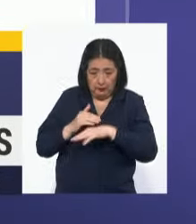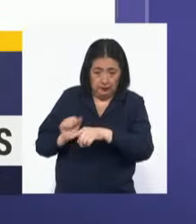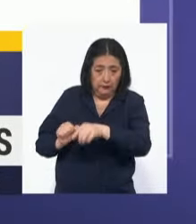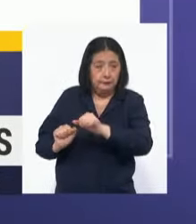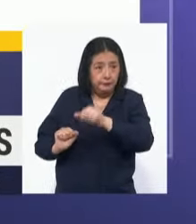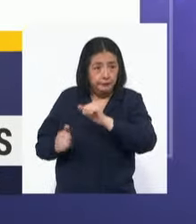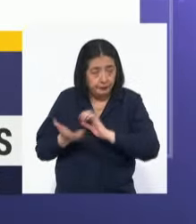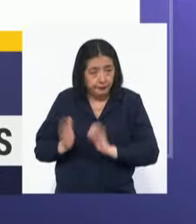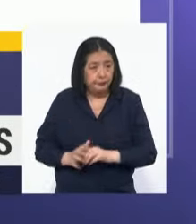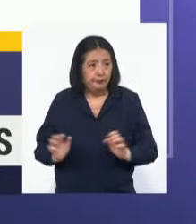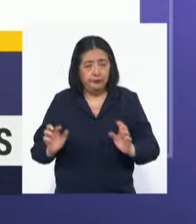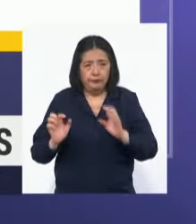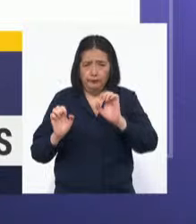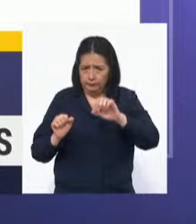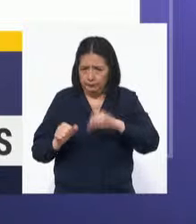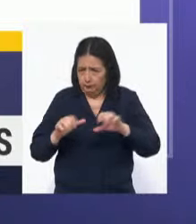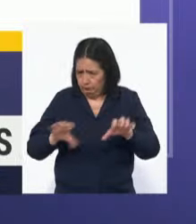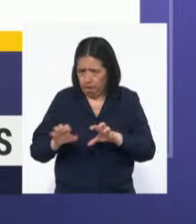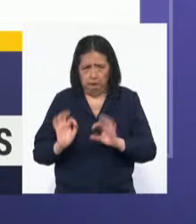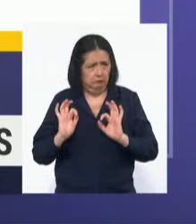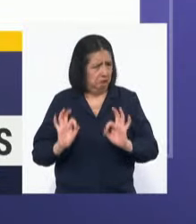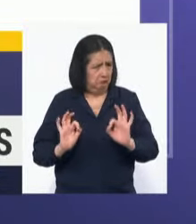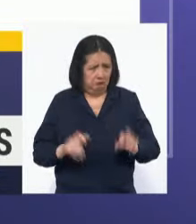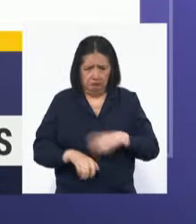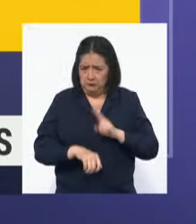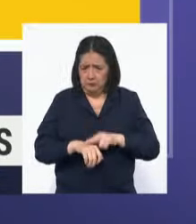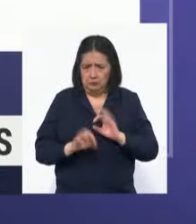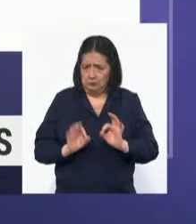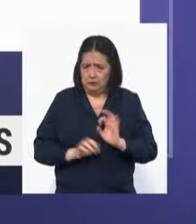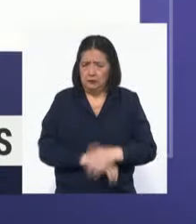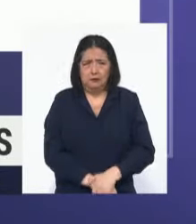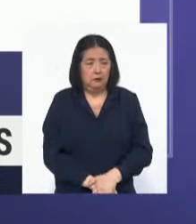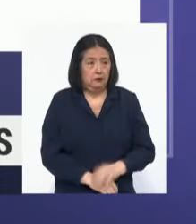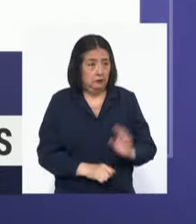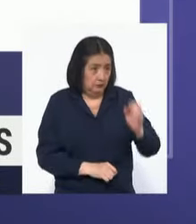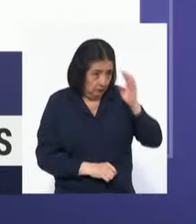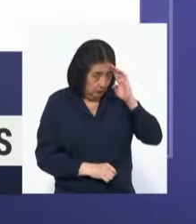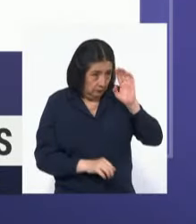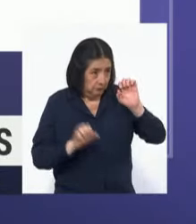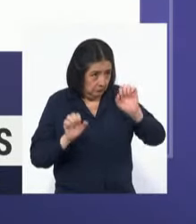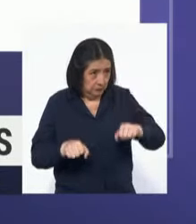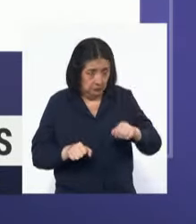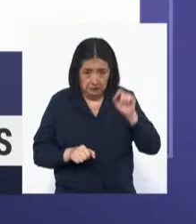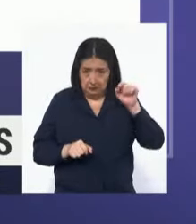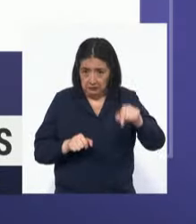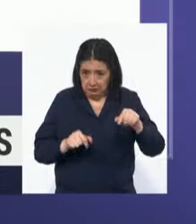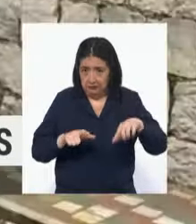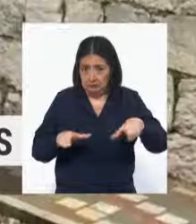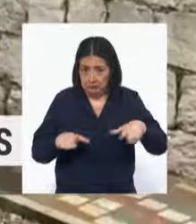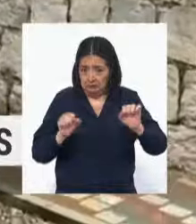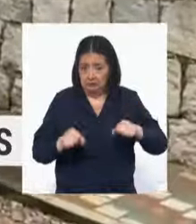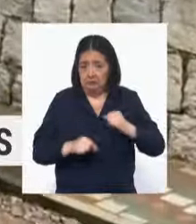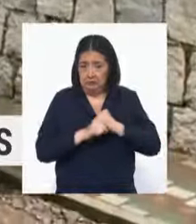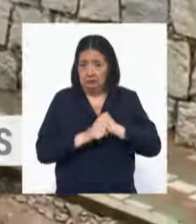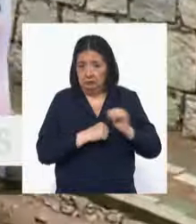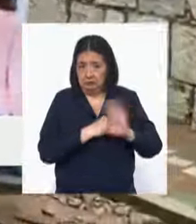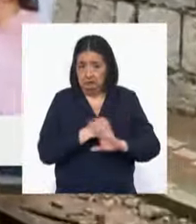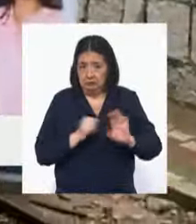la Yacta Inca se está desarrollando con total normalidad y que la policía se encuentra en el lugar para brindar